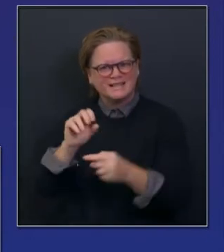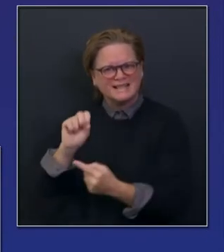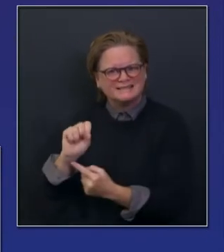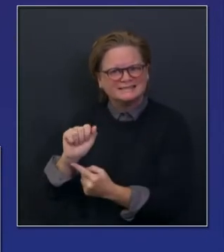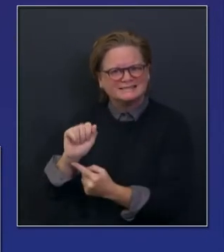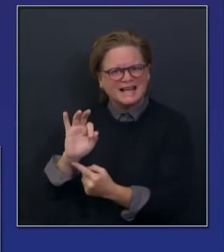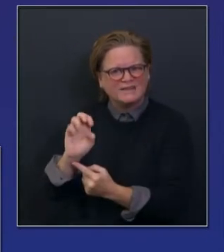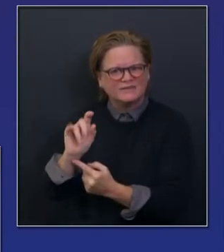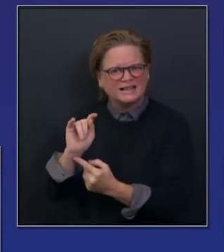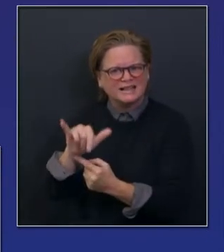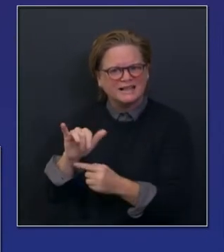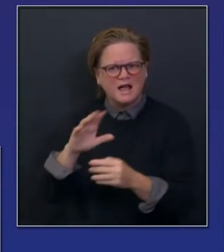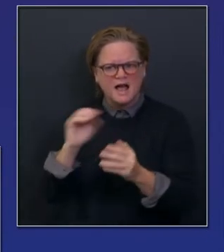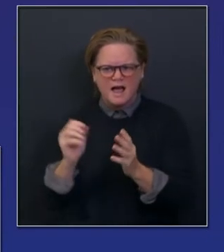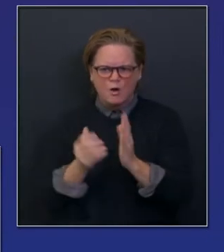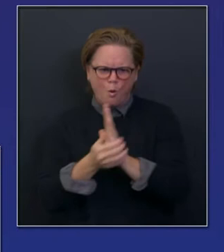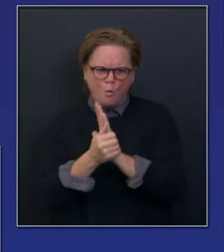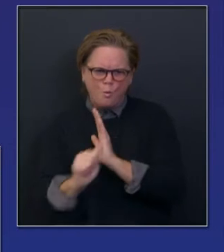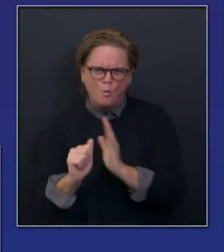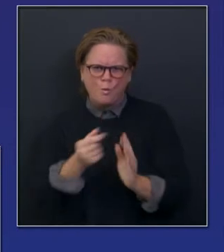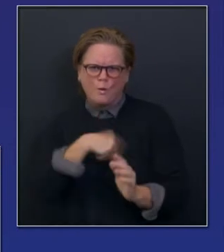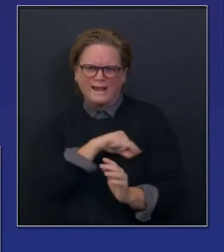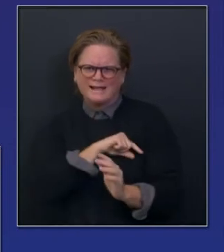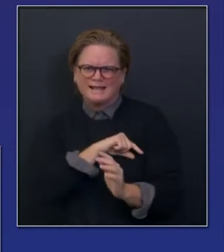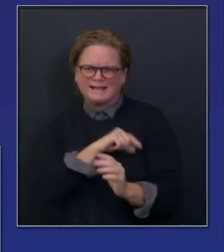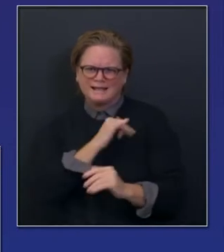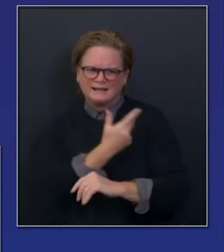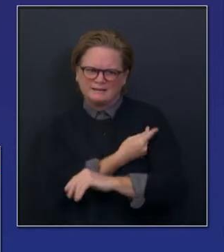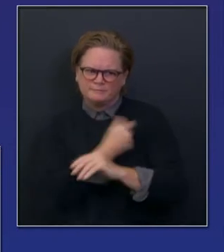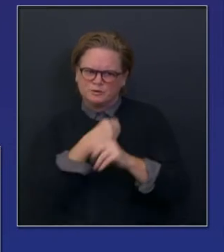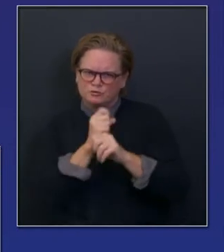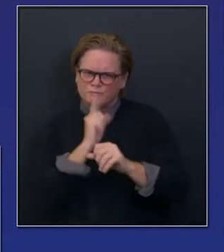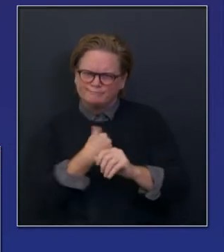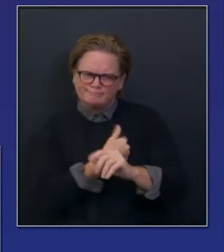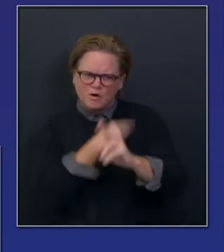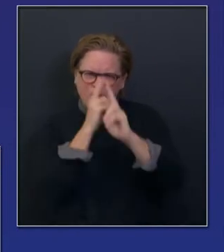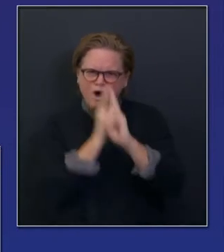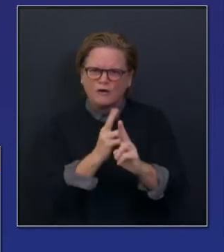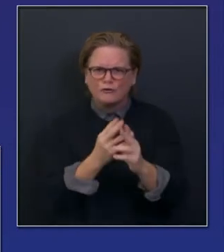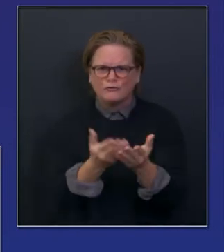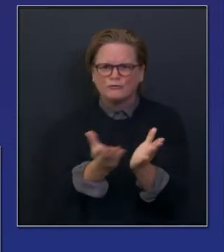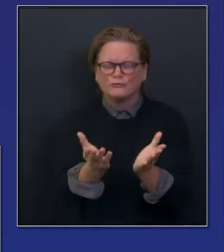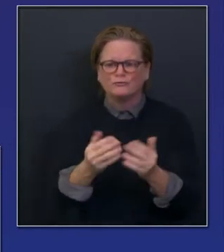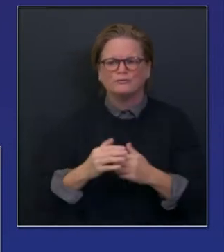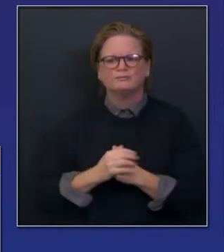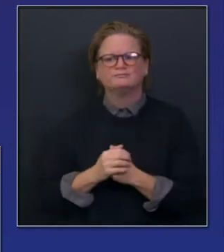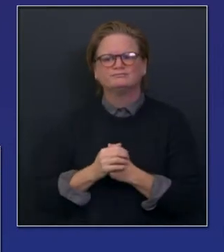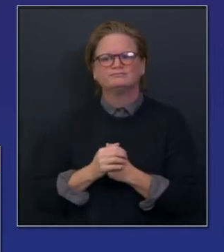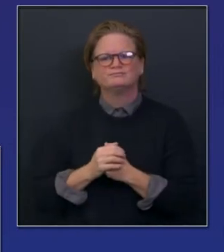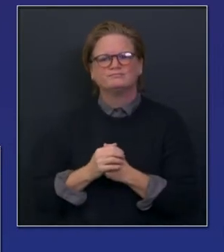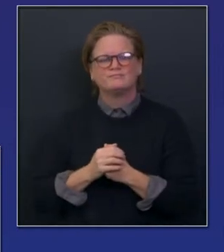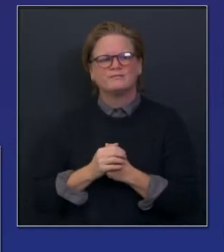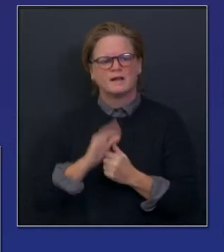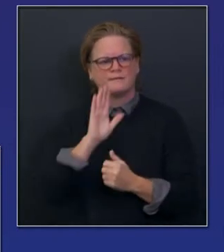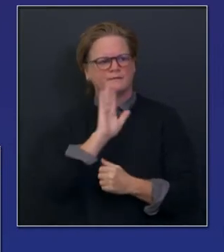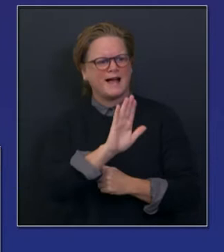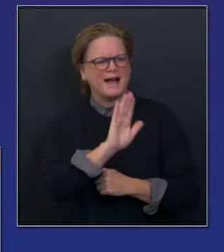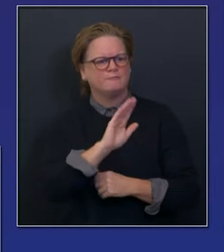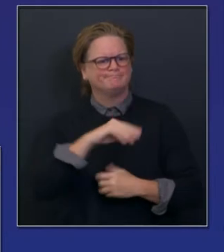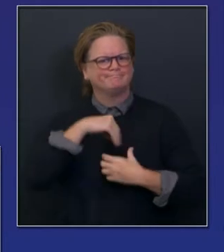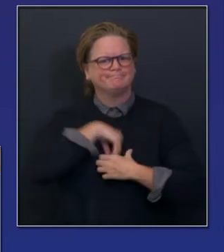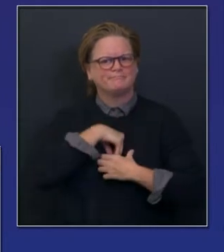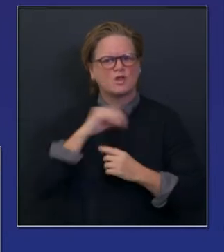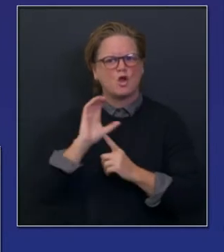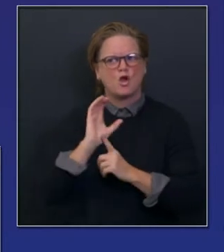este mensaje competente cultural en base a de raíces hacia arriba, de